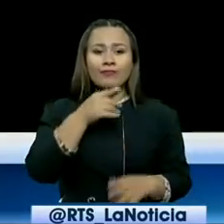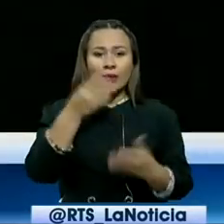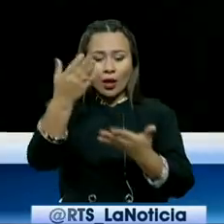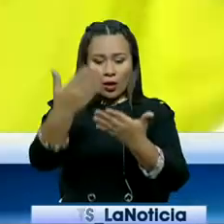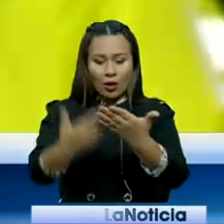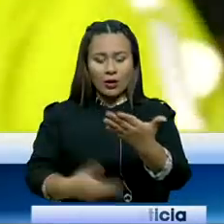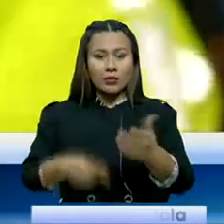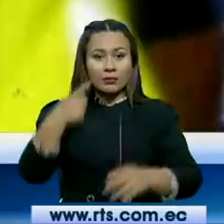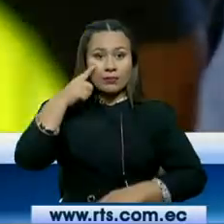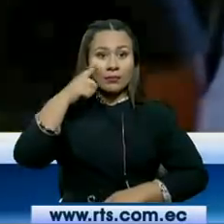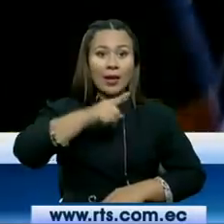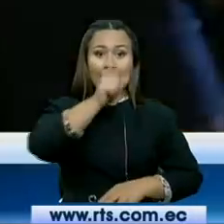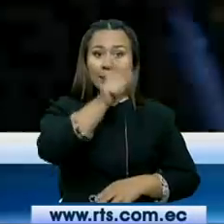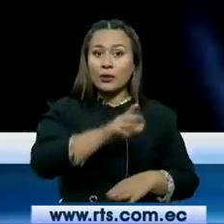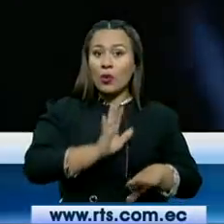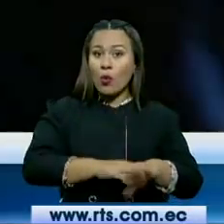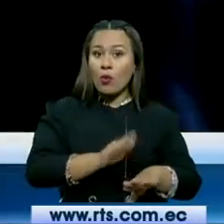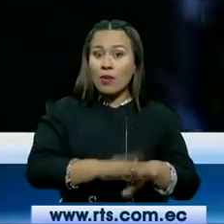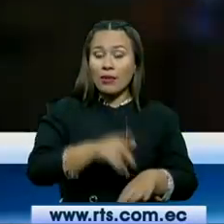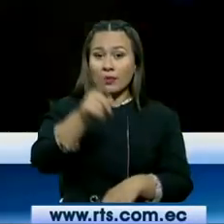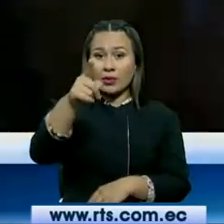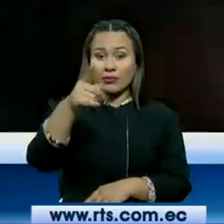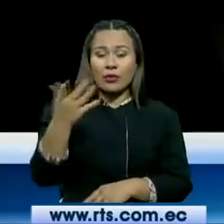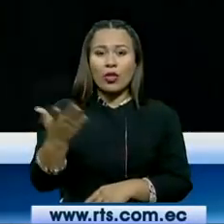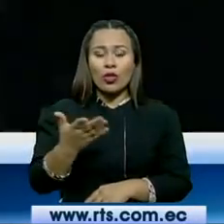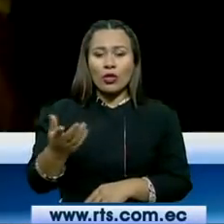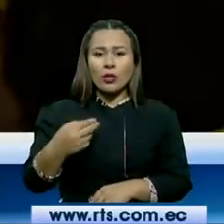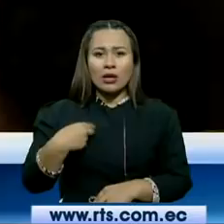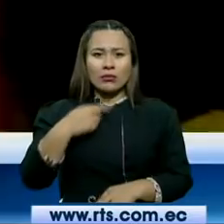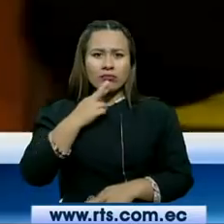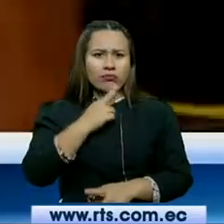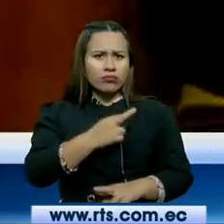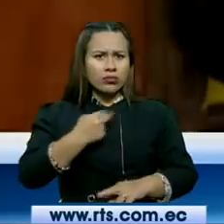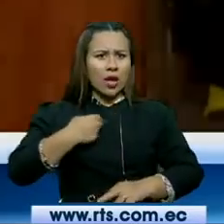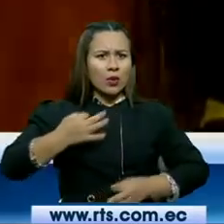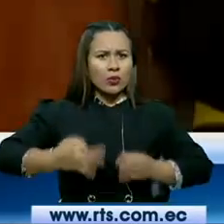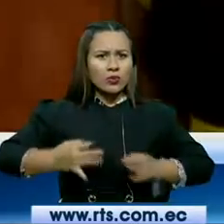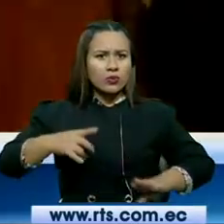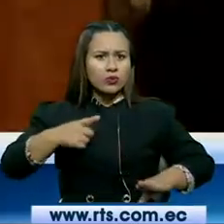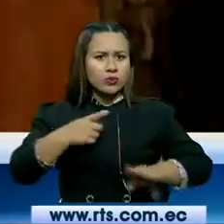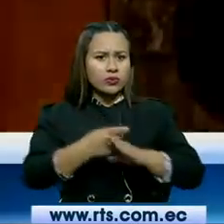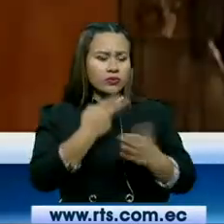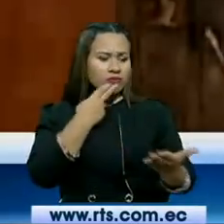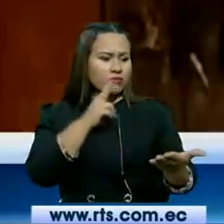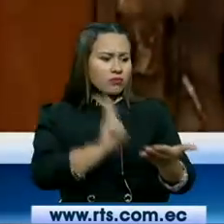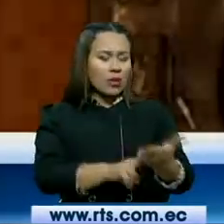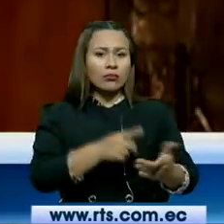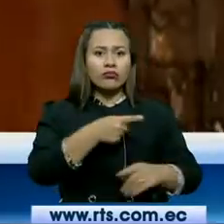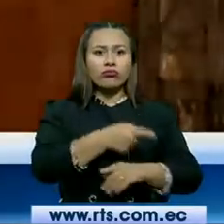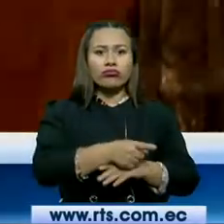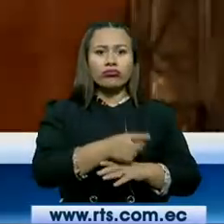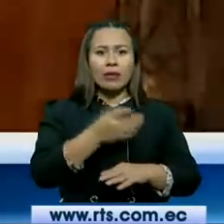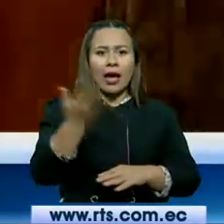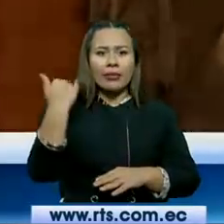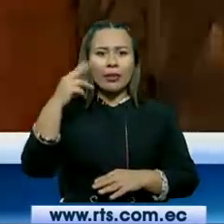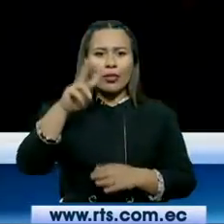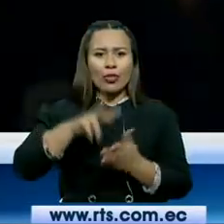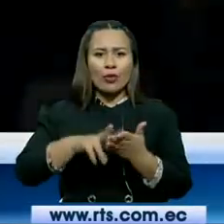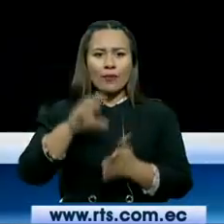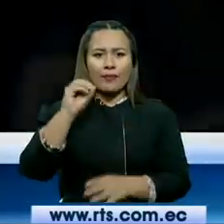brazo. Sospechoso que era identificado a responder a la autoridad judicial que emitió la boleta de captura. En el